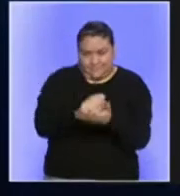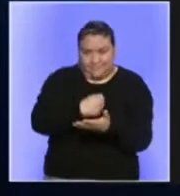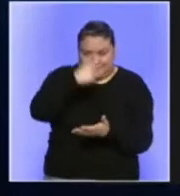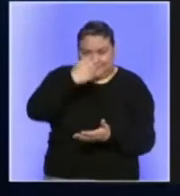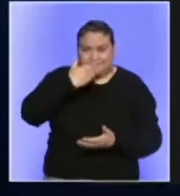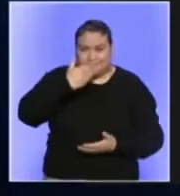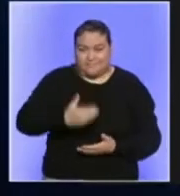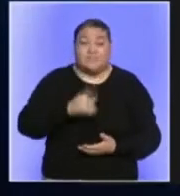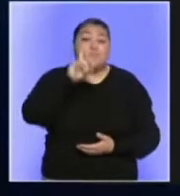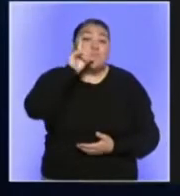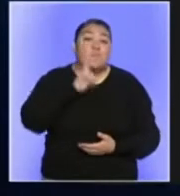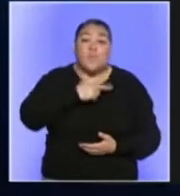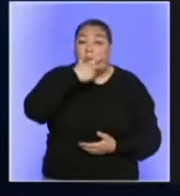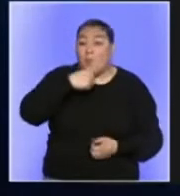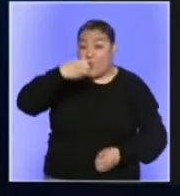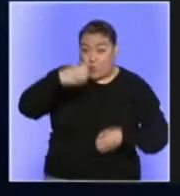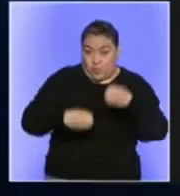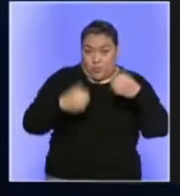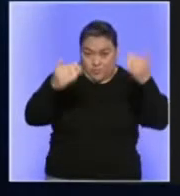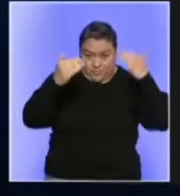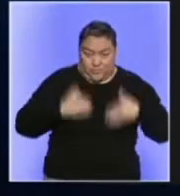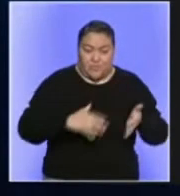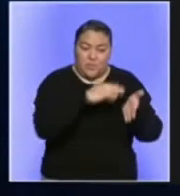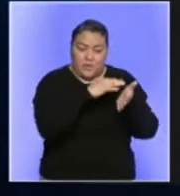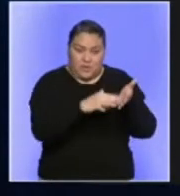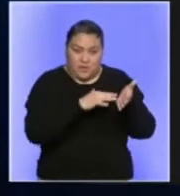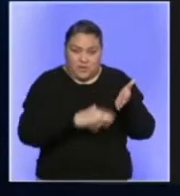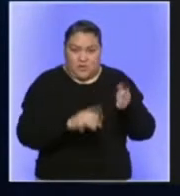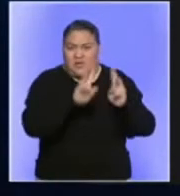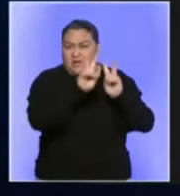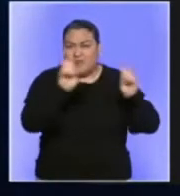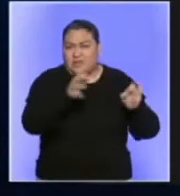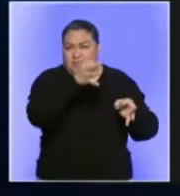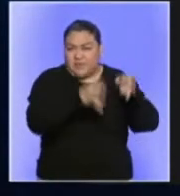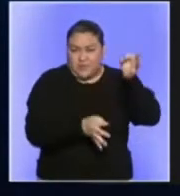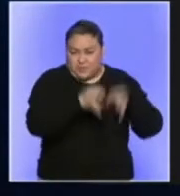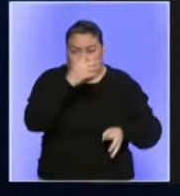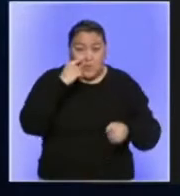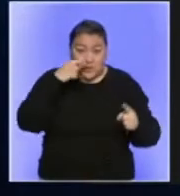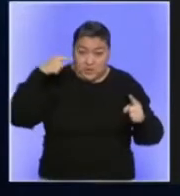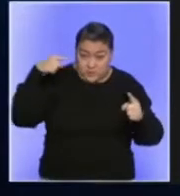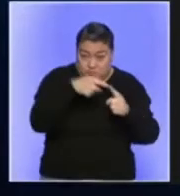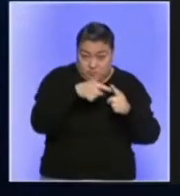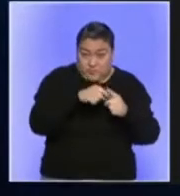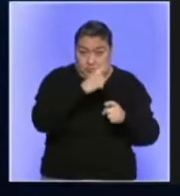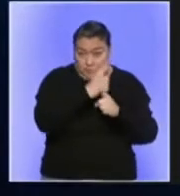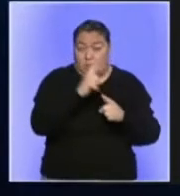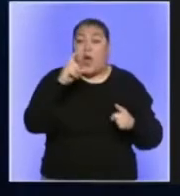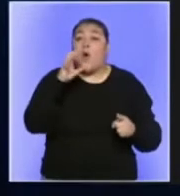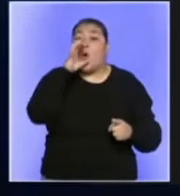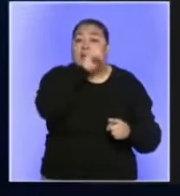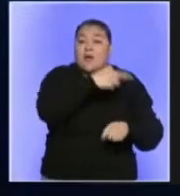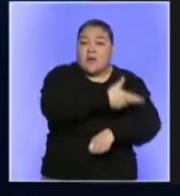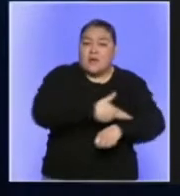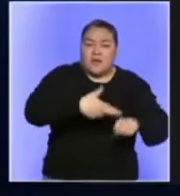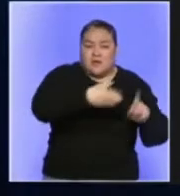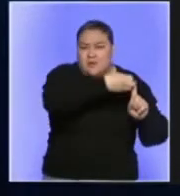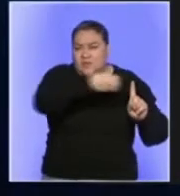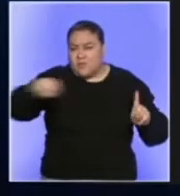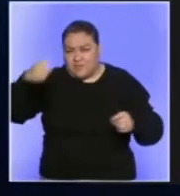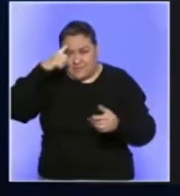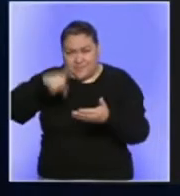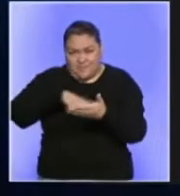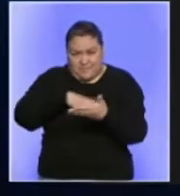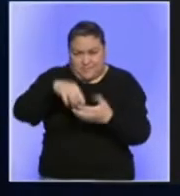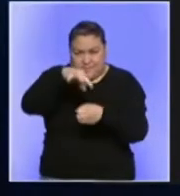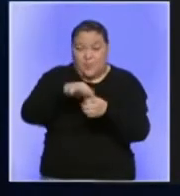y machistas magistados pues vamos a la cuenta de los asuntos relacionados con el proceso electoral en aguascalientes ese criterio general adelante